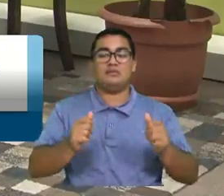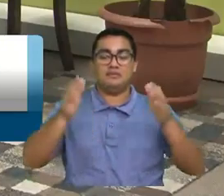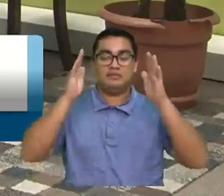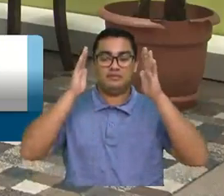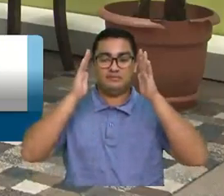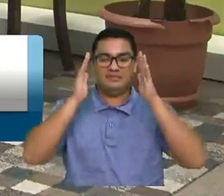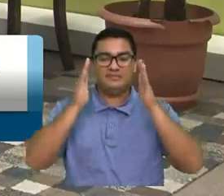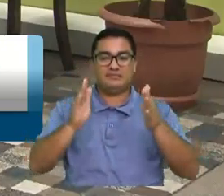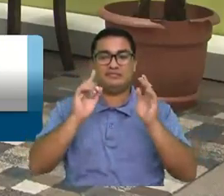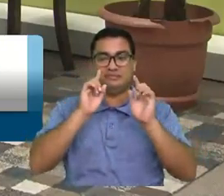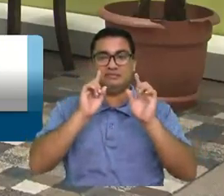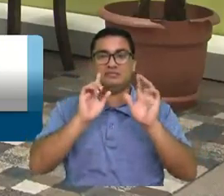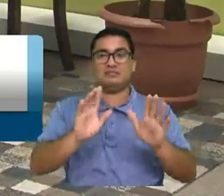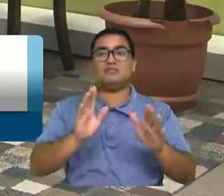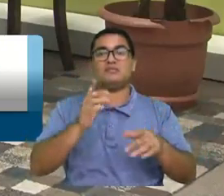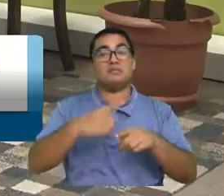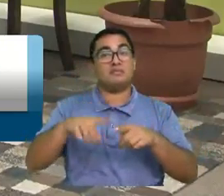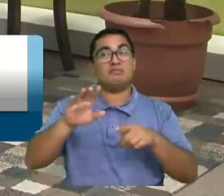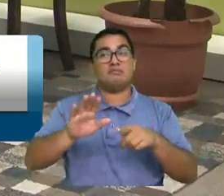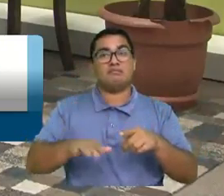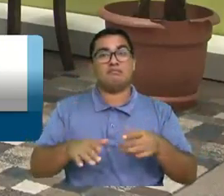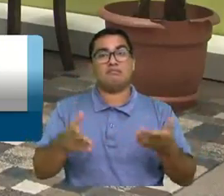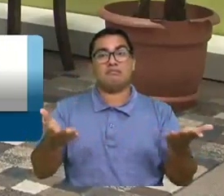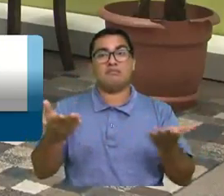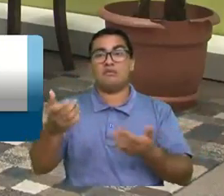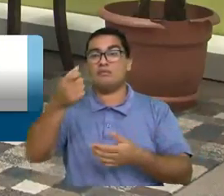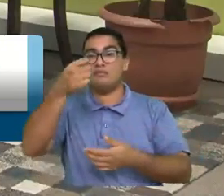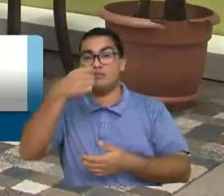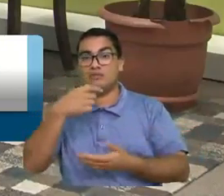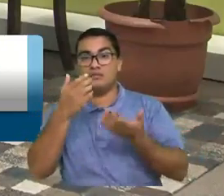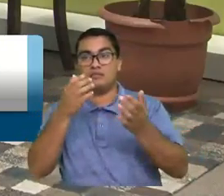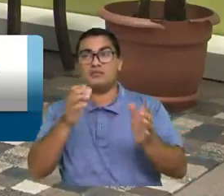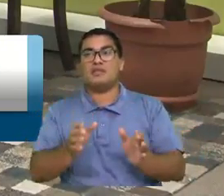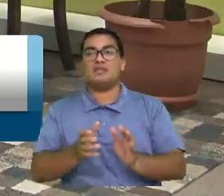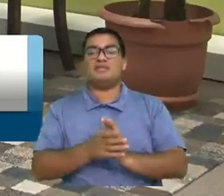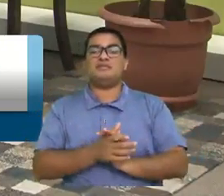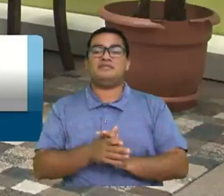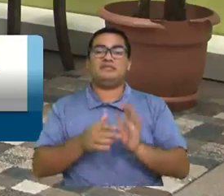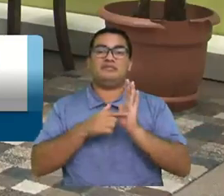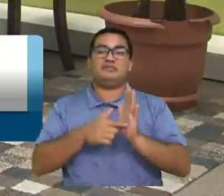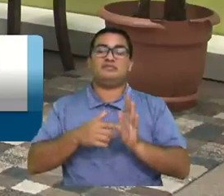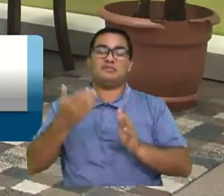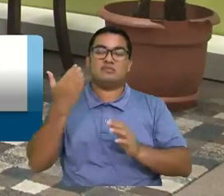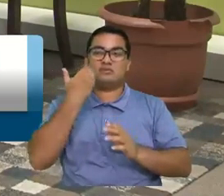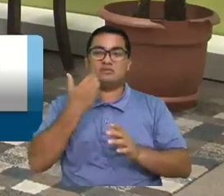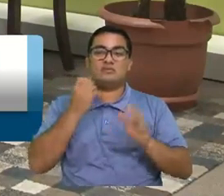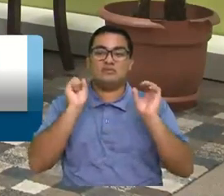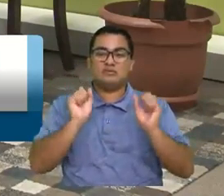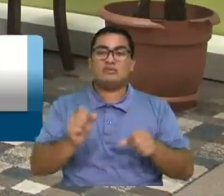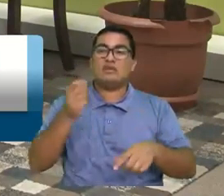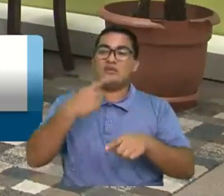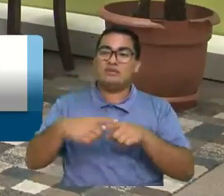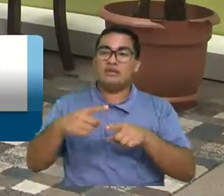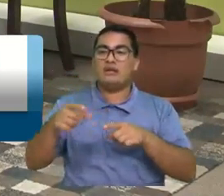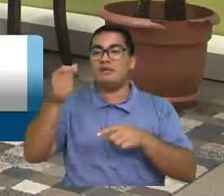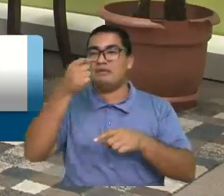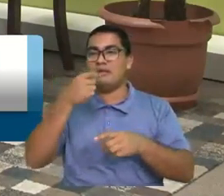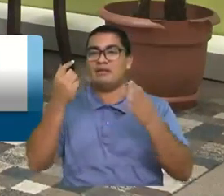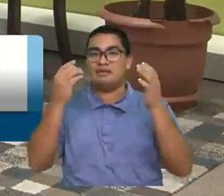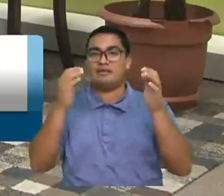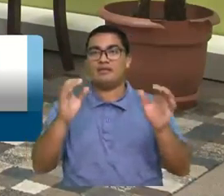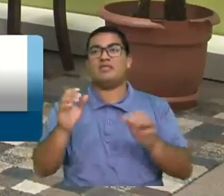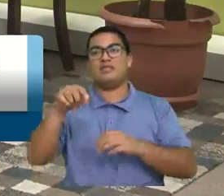la prevención, que sale más barato que la cura, claro, que el remedio. Sí. Porque imagínense, si nos enfermamos, tenemos que gastar medicamentos. Bueno,